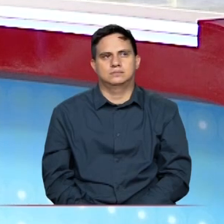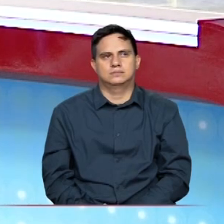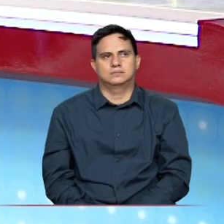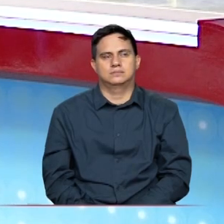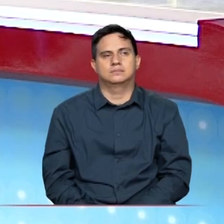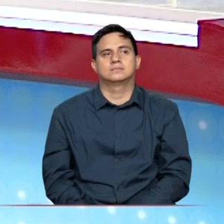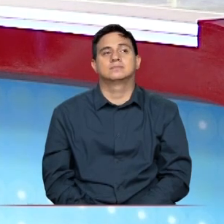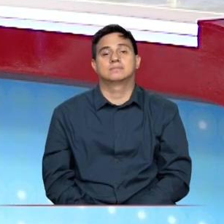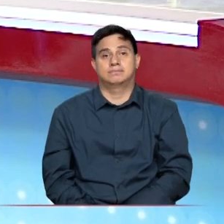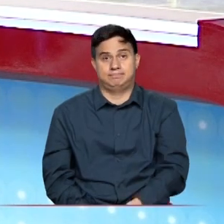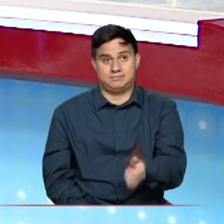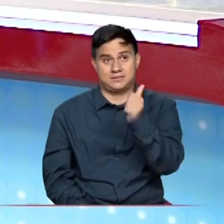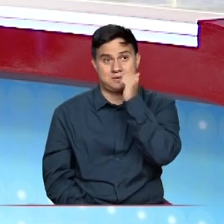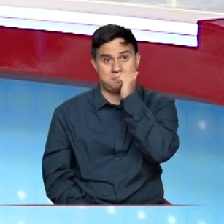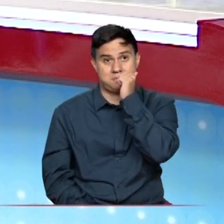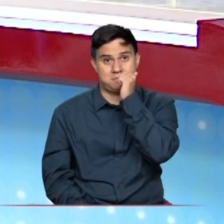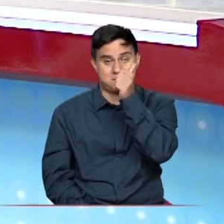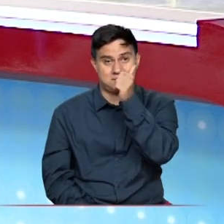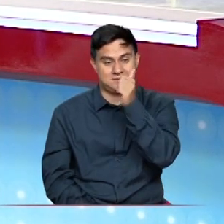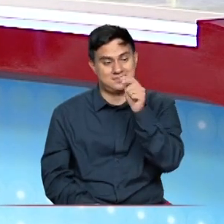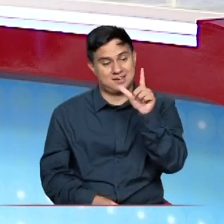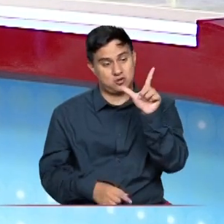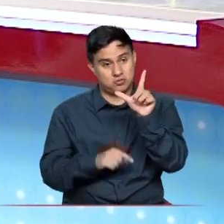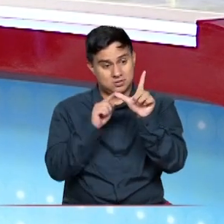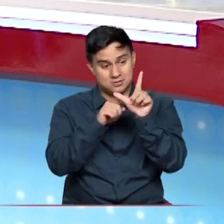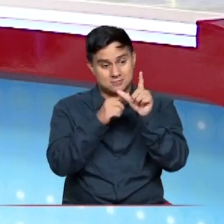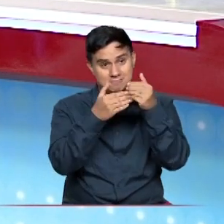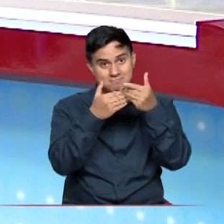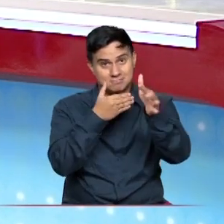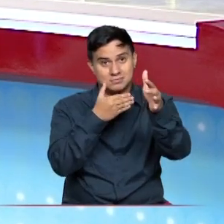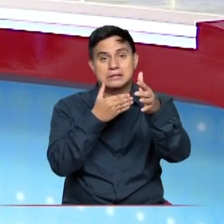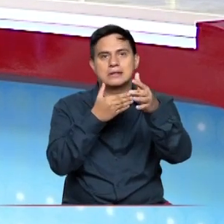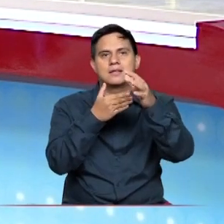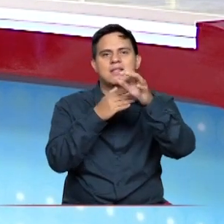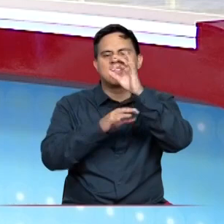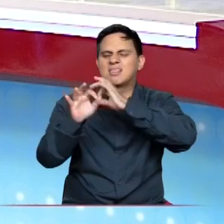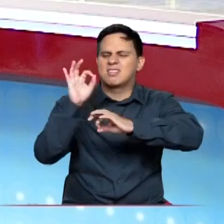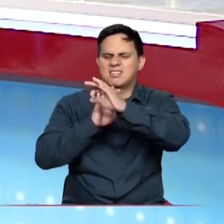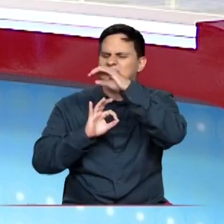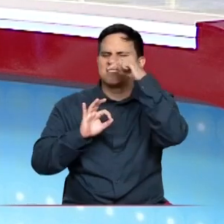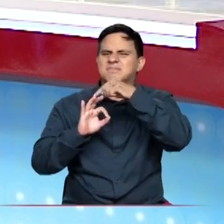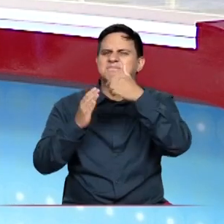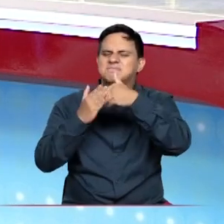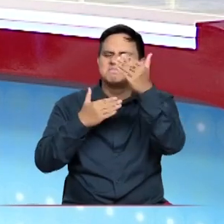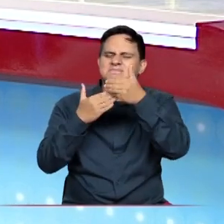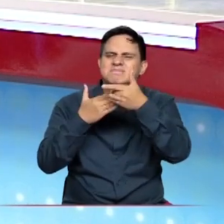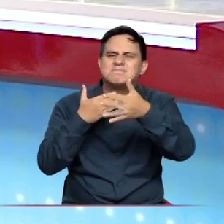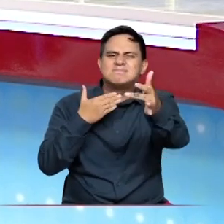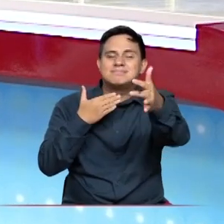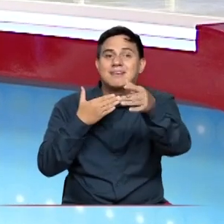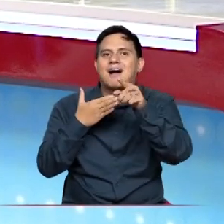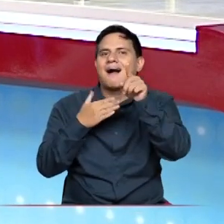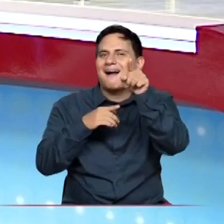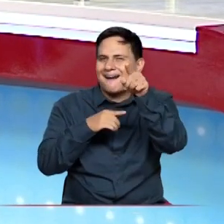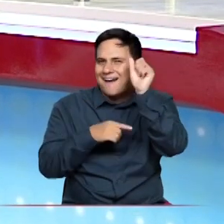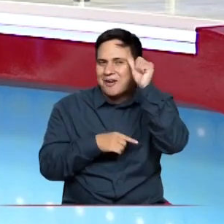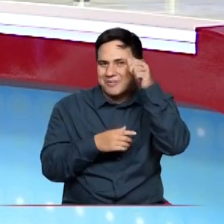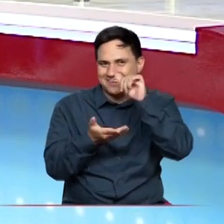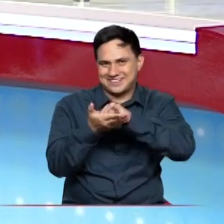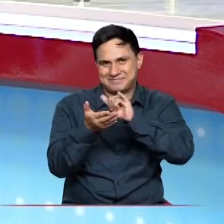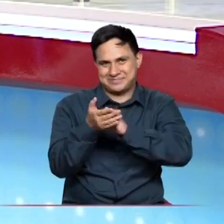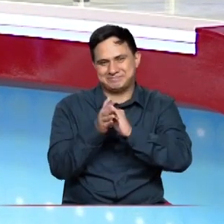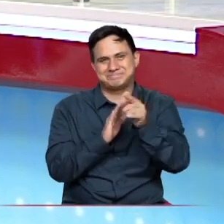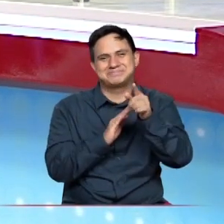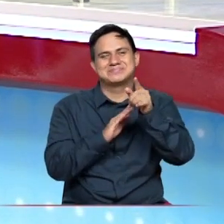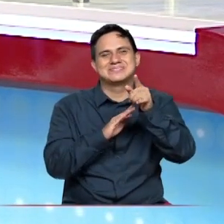Desde mañana, lunes 1 de abril, regresa a Telepacífico uno de los programas más queridos por los televidentes, Tardes del Sol.